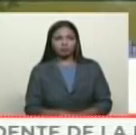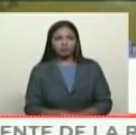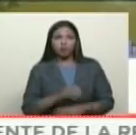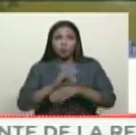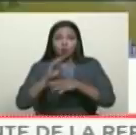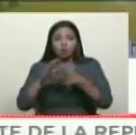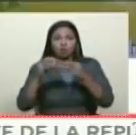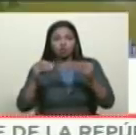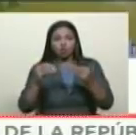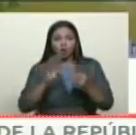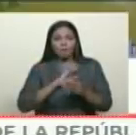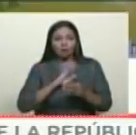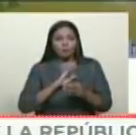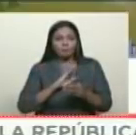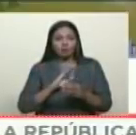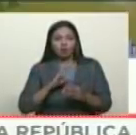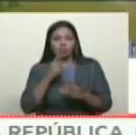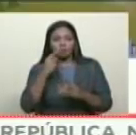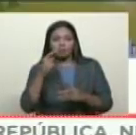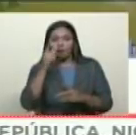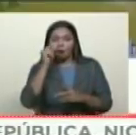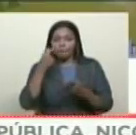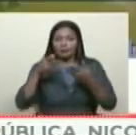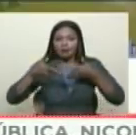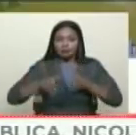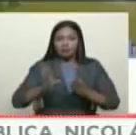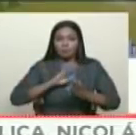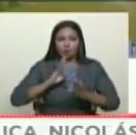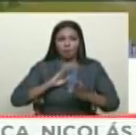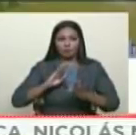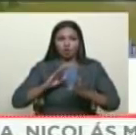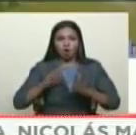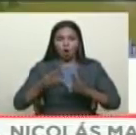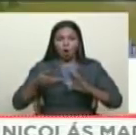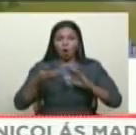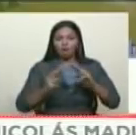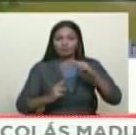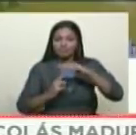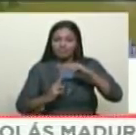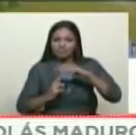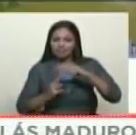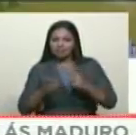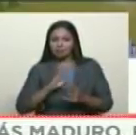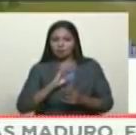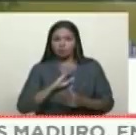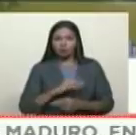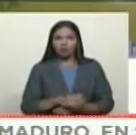Protector del estado Táchira a Freddy Bernal, que es nacido en San Cristóbal, tachirense.